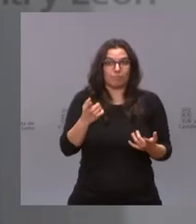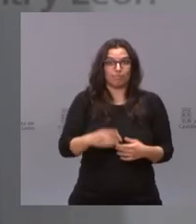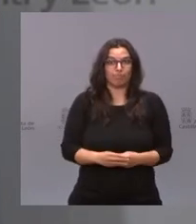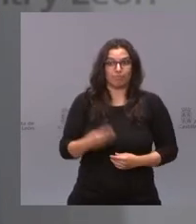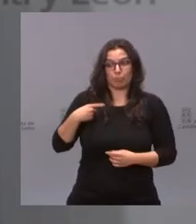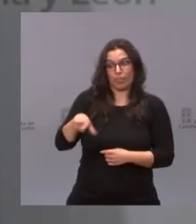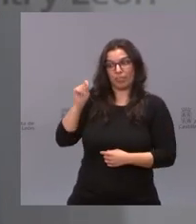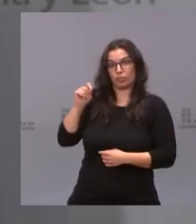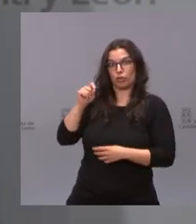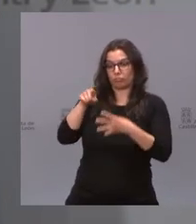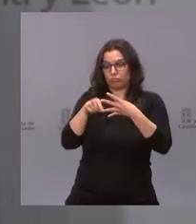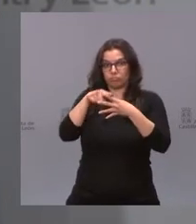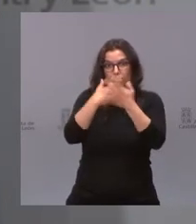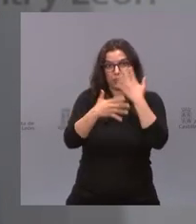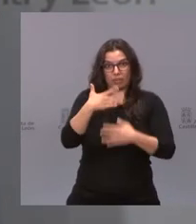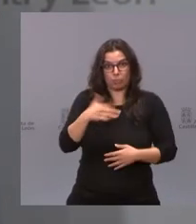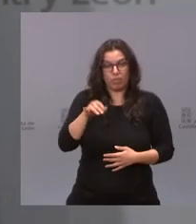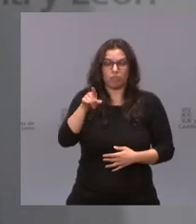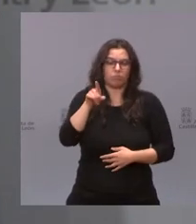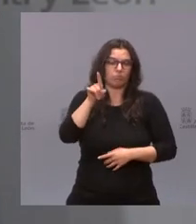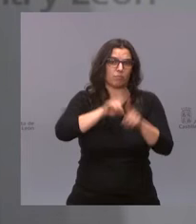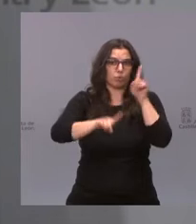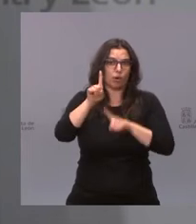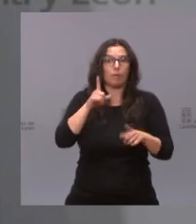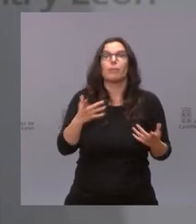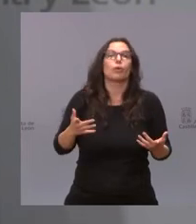problema logístico. Pero no es nuestra